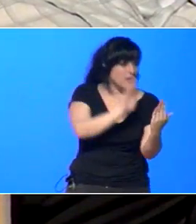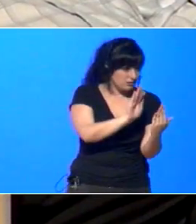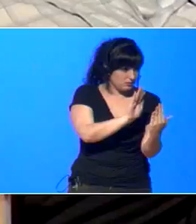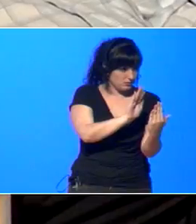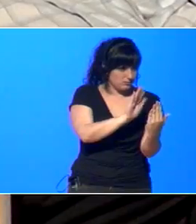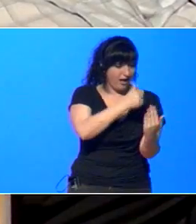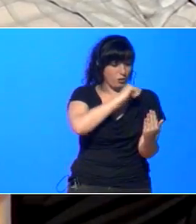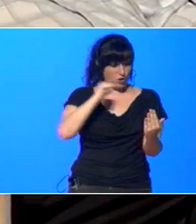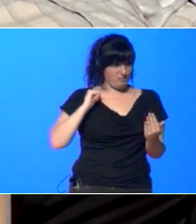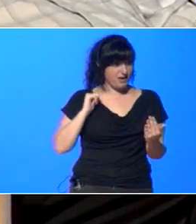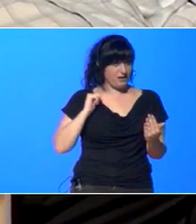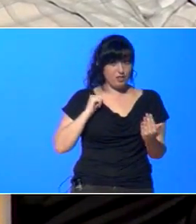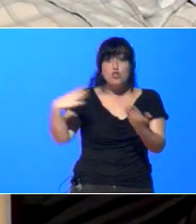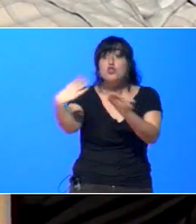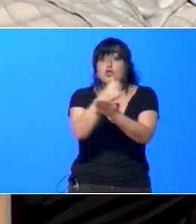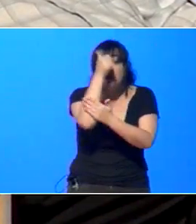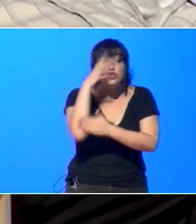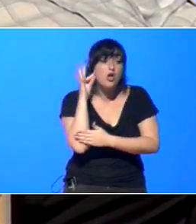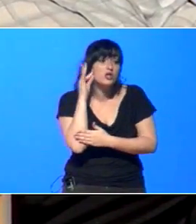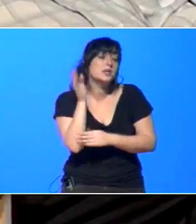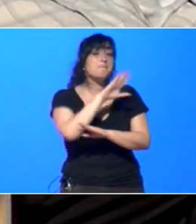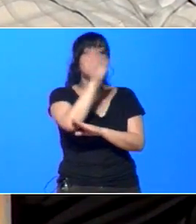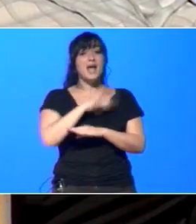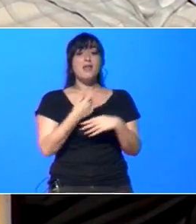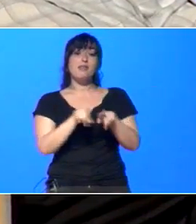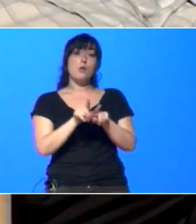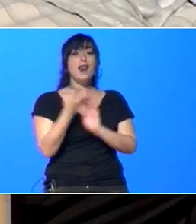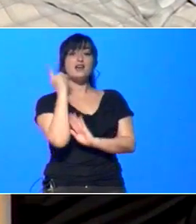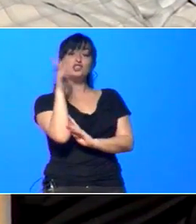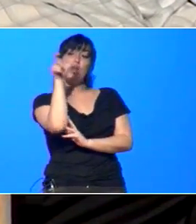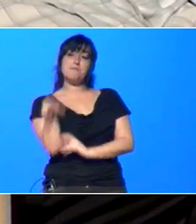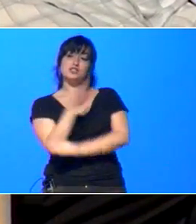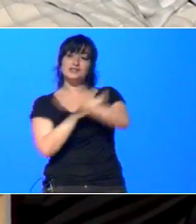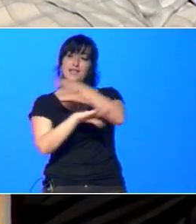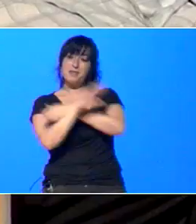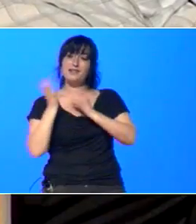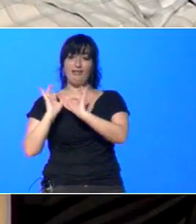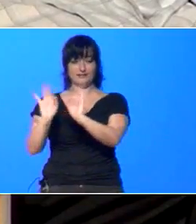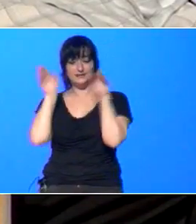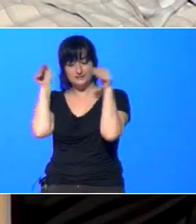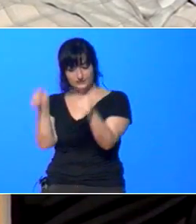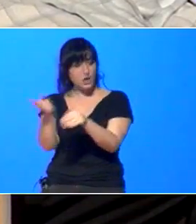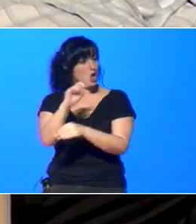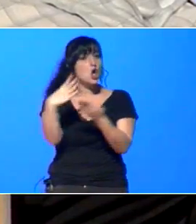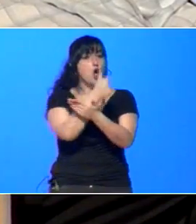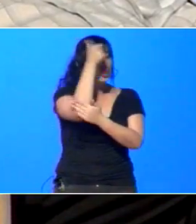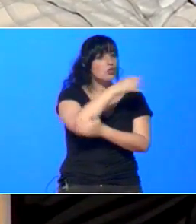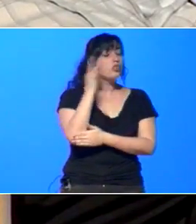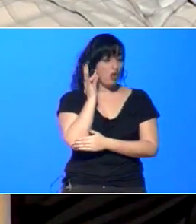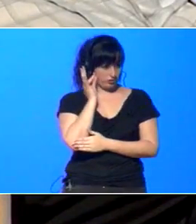la autodeterminación de todos parece que solo está pensada para personas con discapacidad. No, está pensada en todos. La autonomía